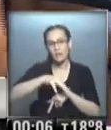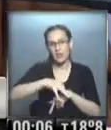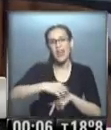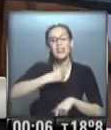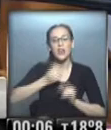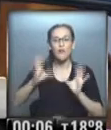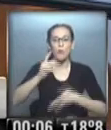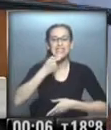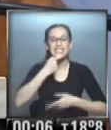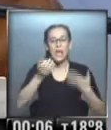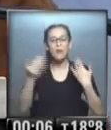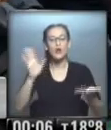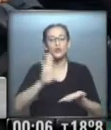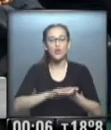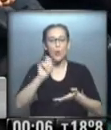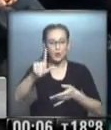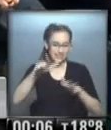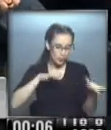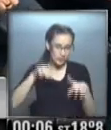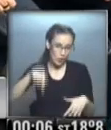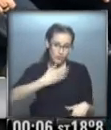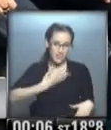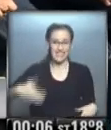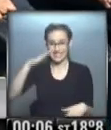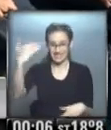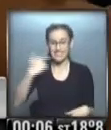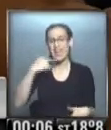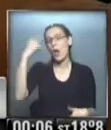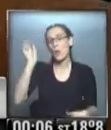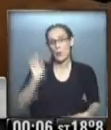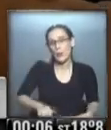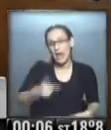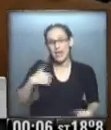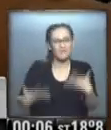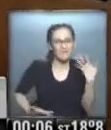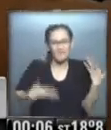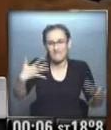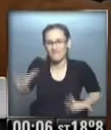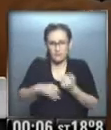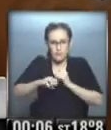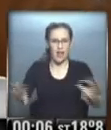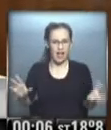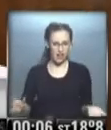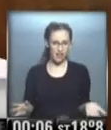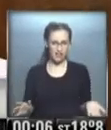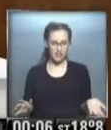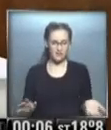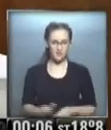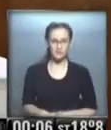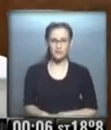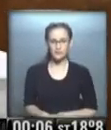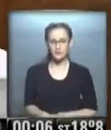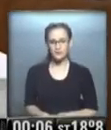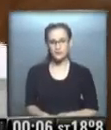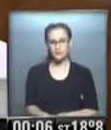emitir una opinión de esta manera y por supuesto generó malestar, porque lo que está